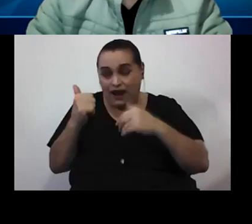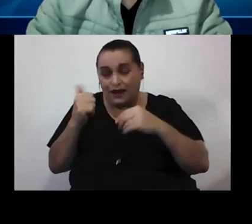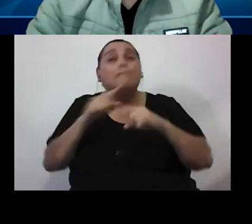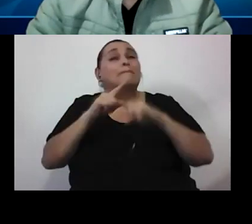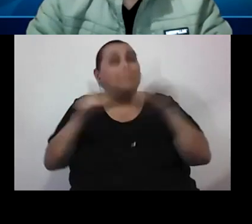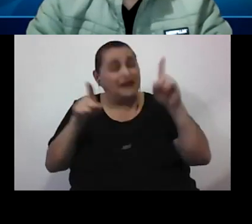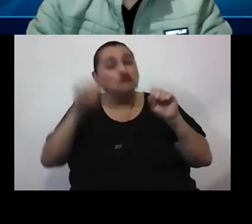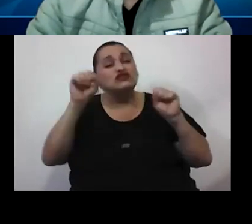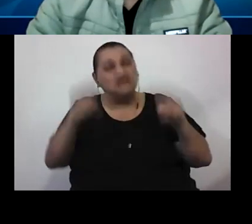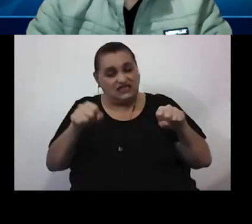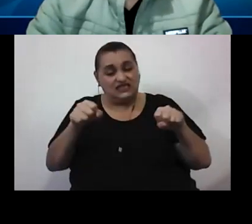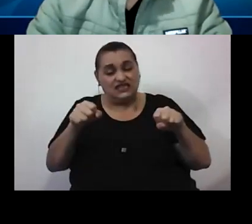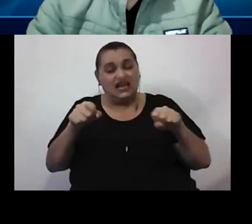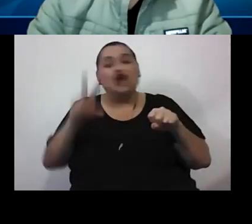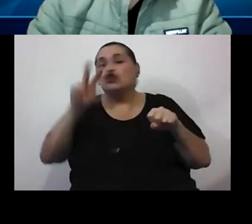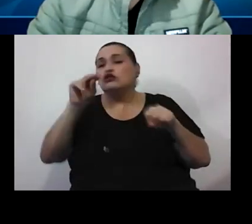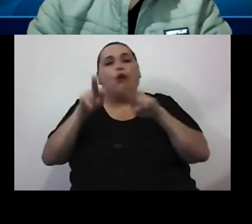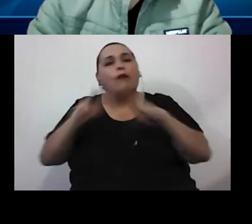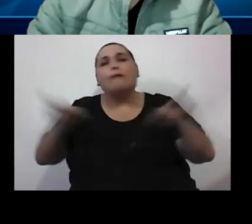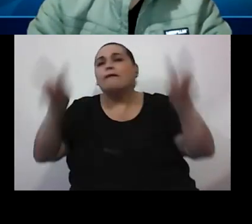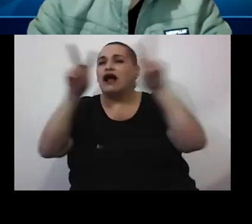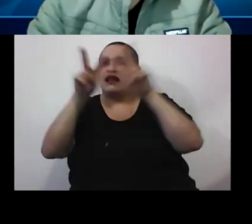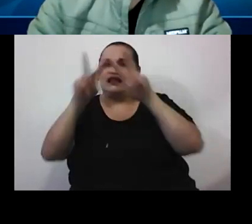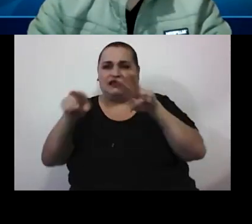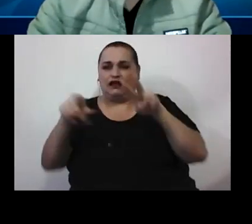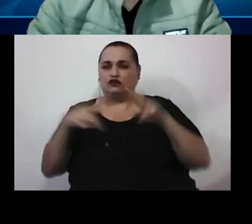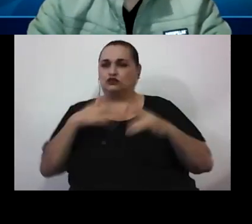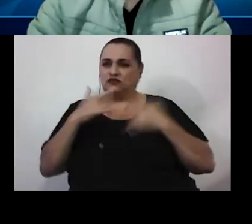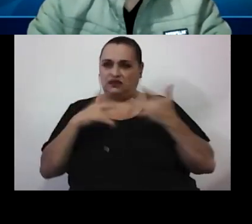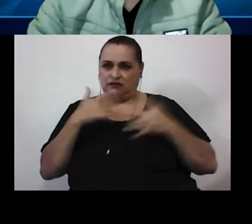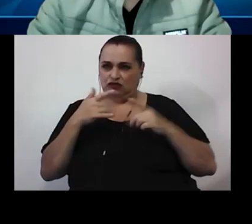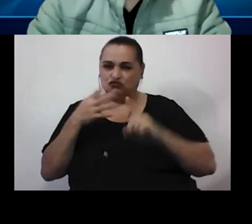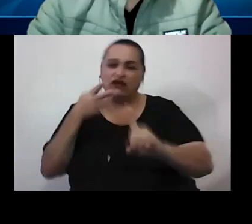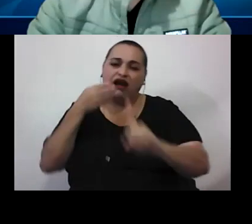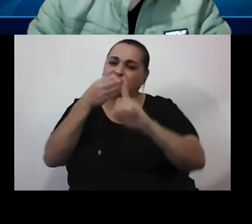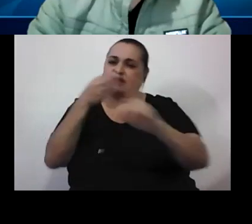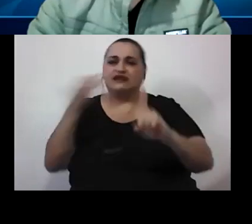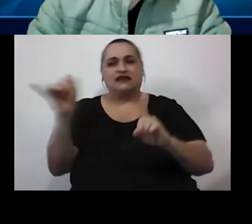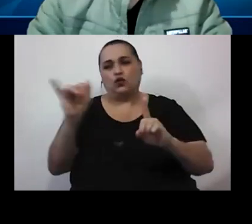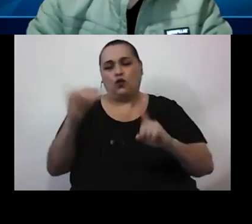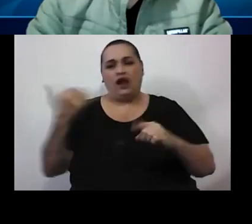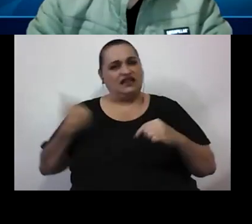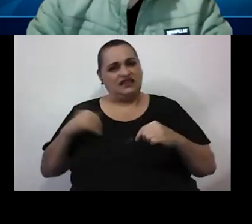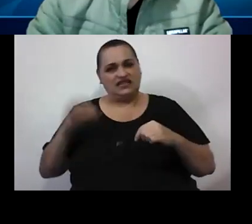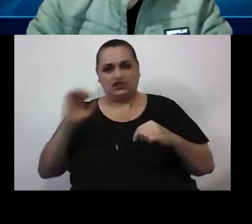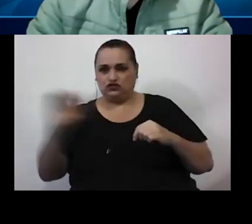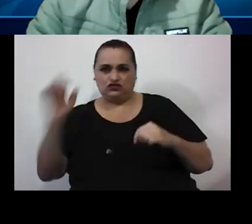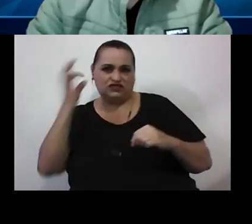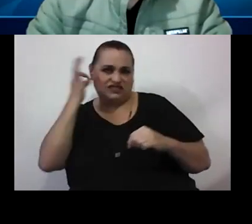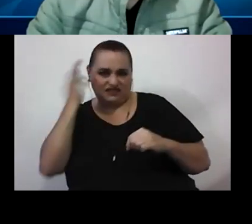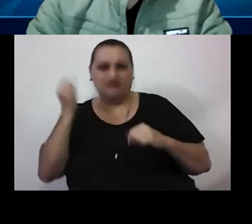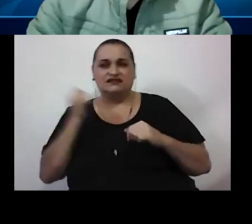una invalidación psicológica que afecta igualmente a niñas y niños. Y muchas de